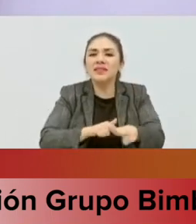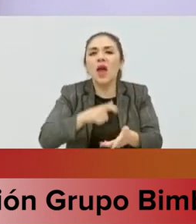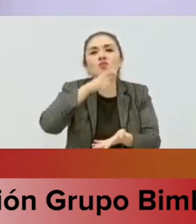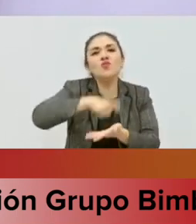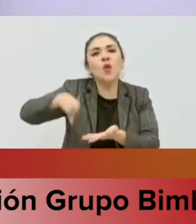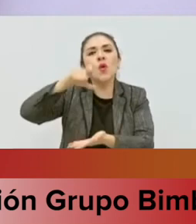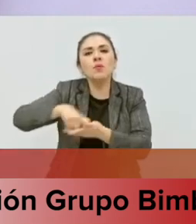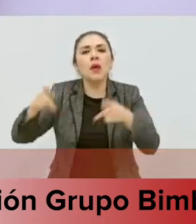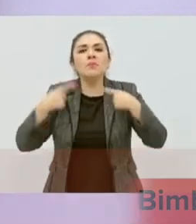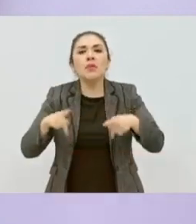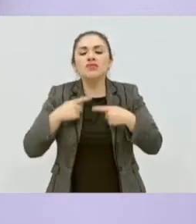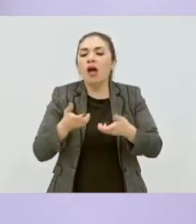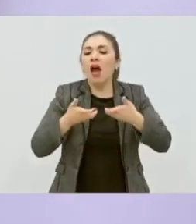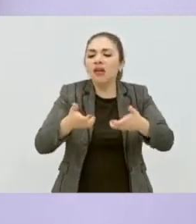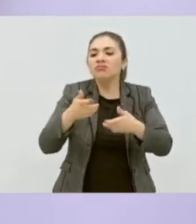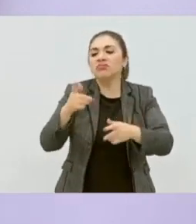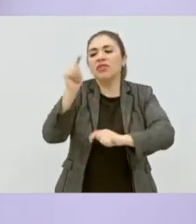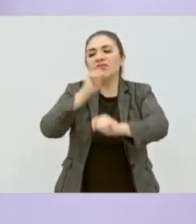popular